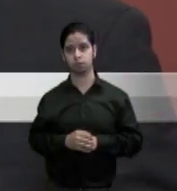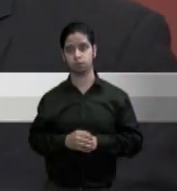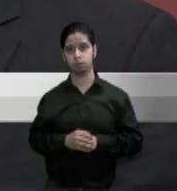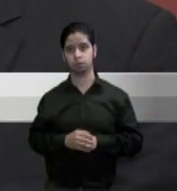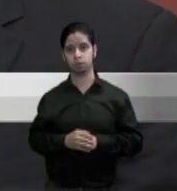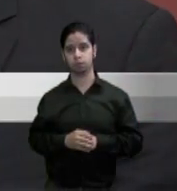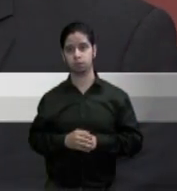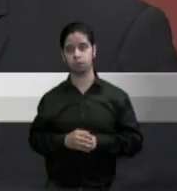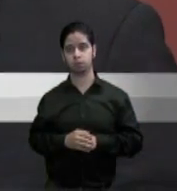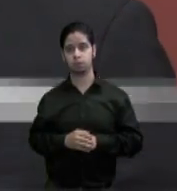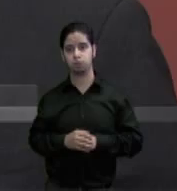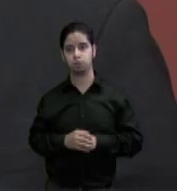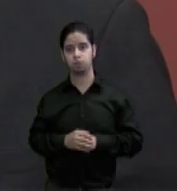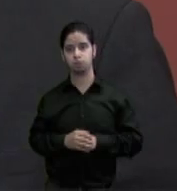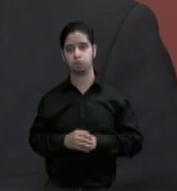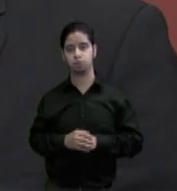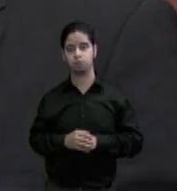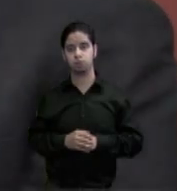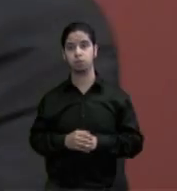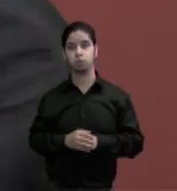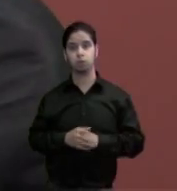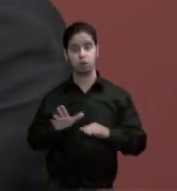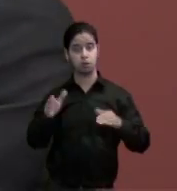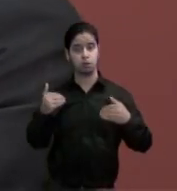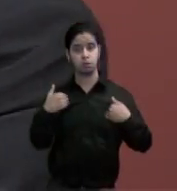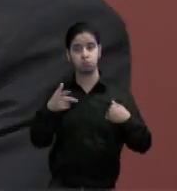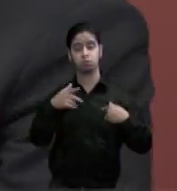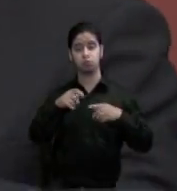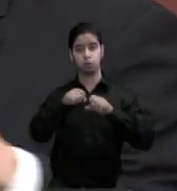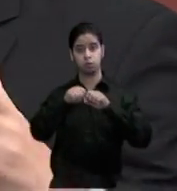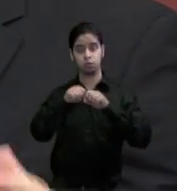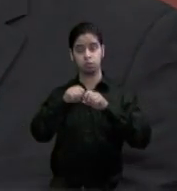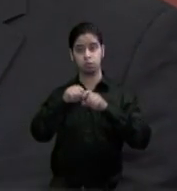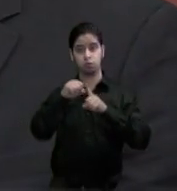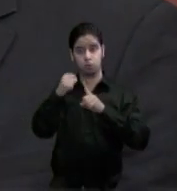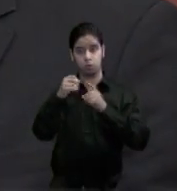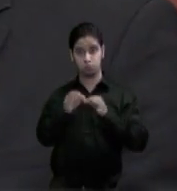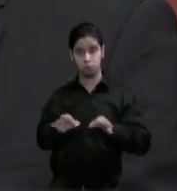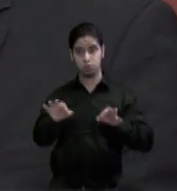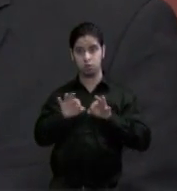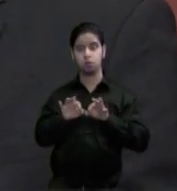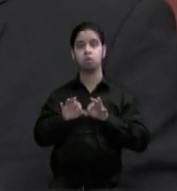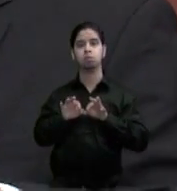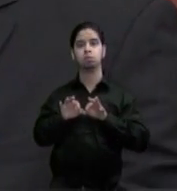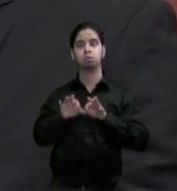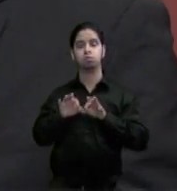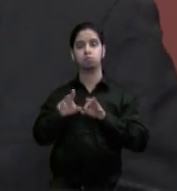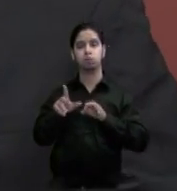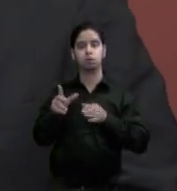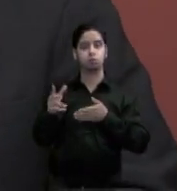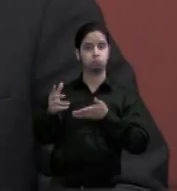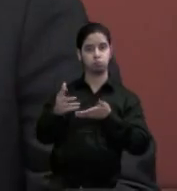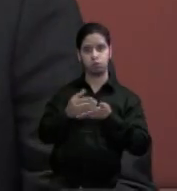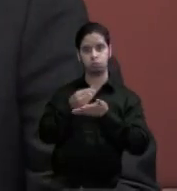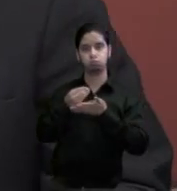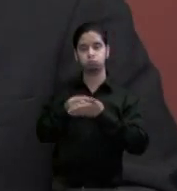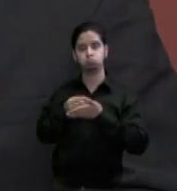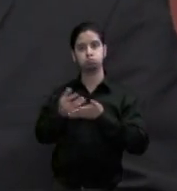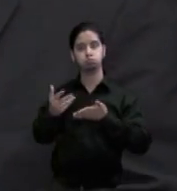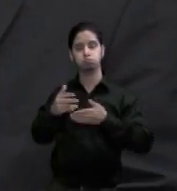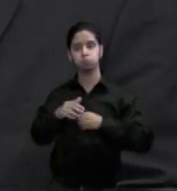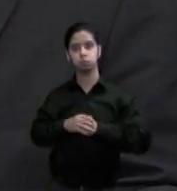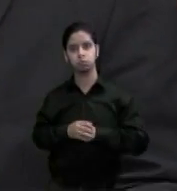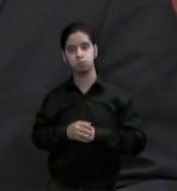eficiencia, y ya hemos tenido casos importantes, por eso traigo familia, donde la transformación es evidente y la satisfacción